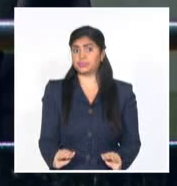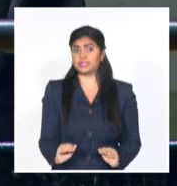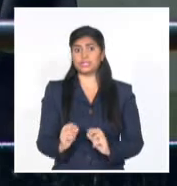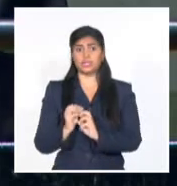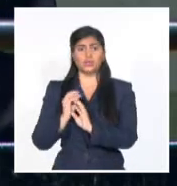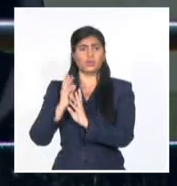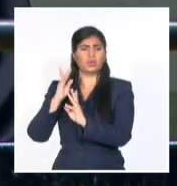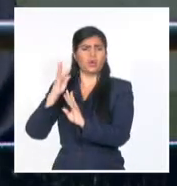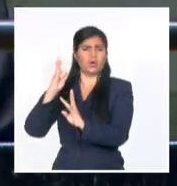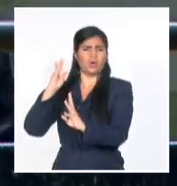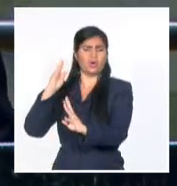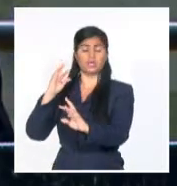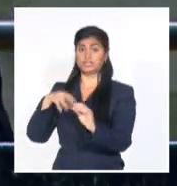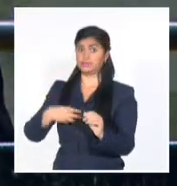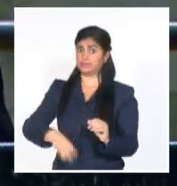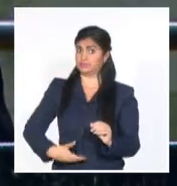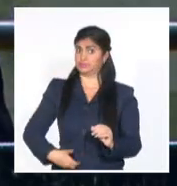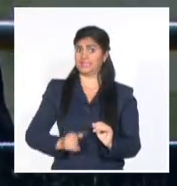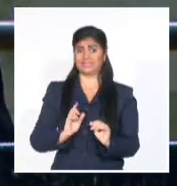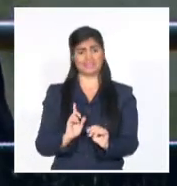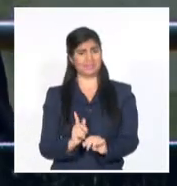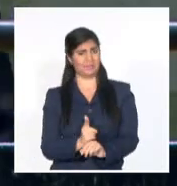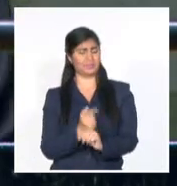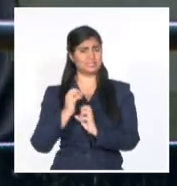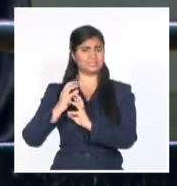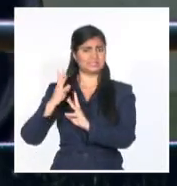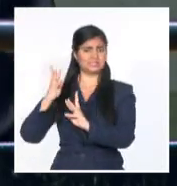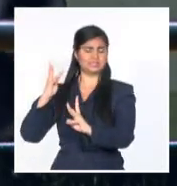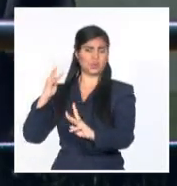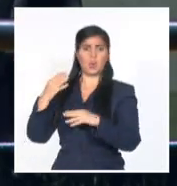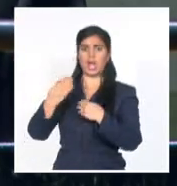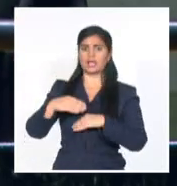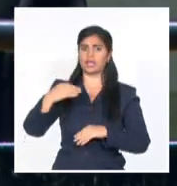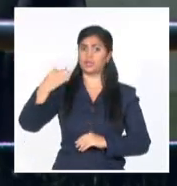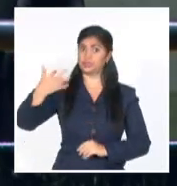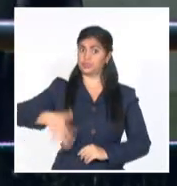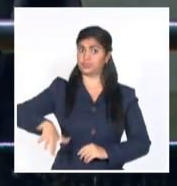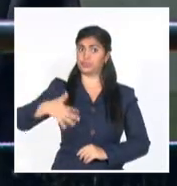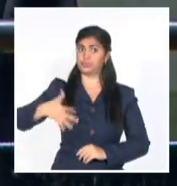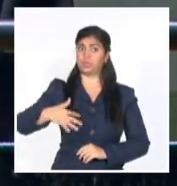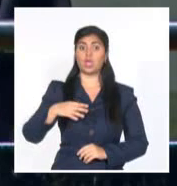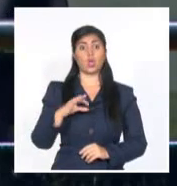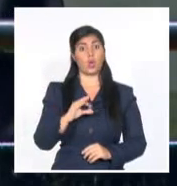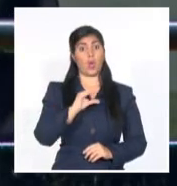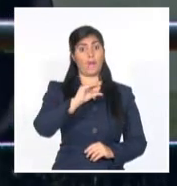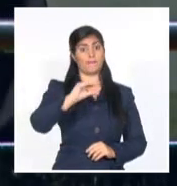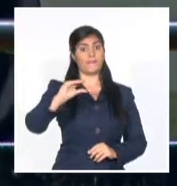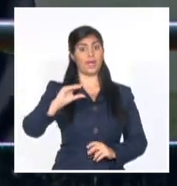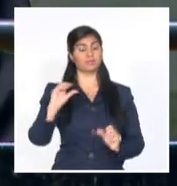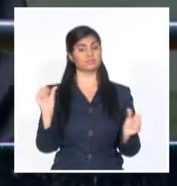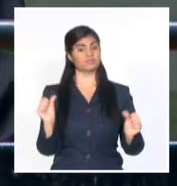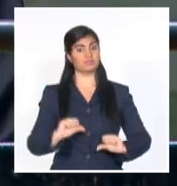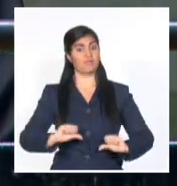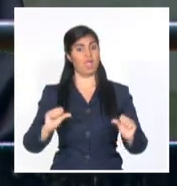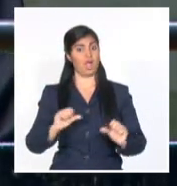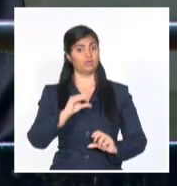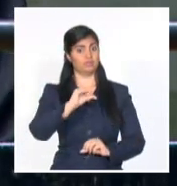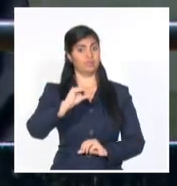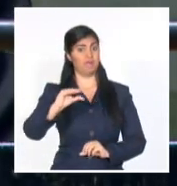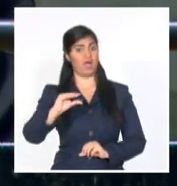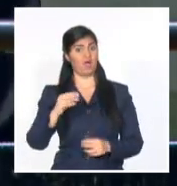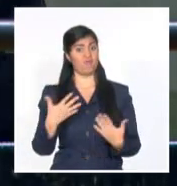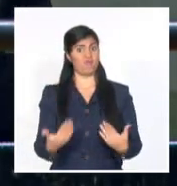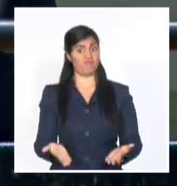colas, los precios excesivos o los salarios devaluados.